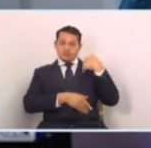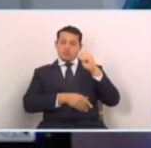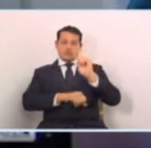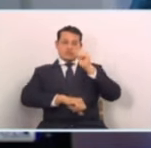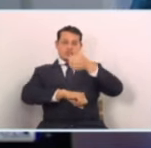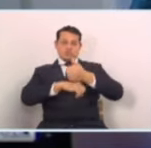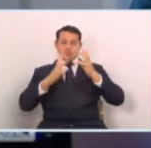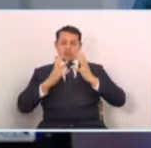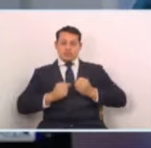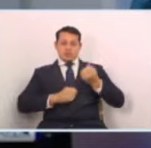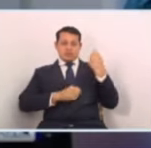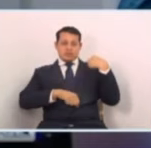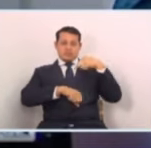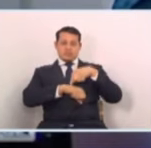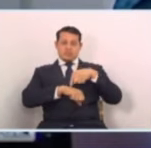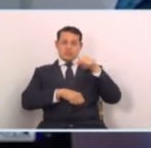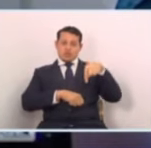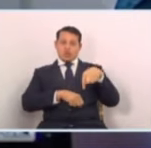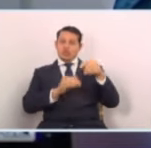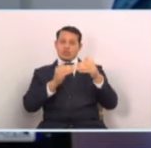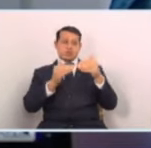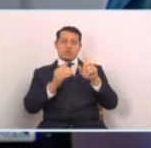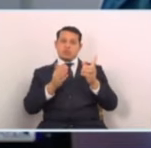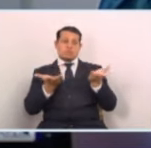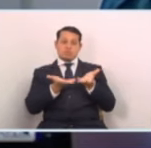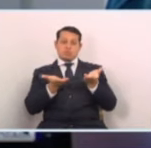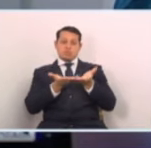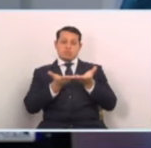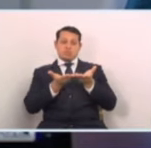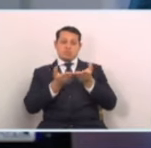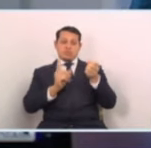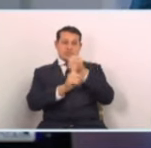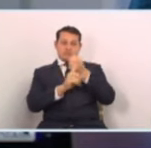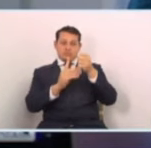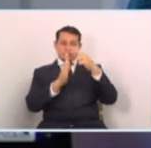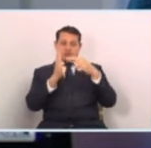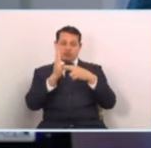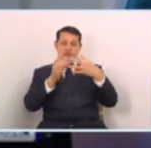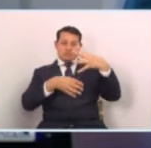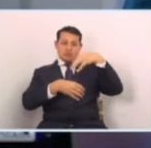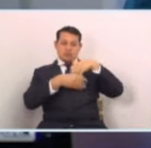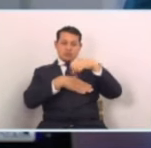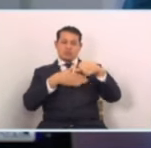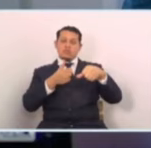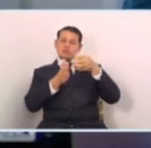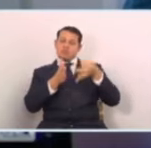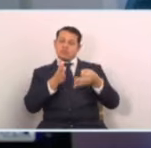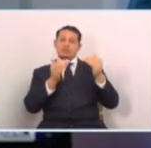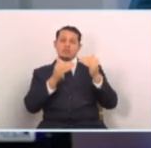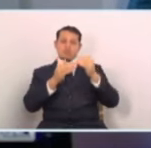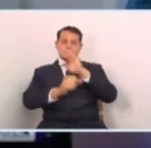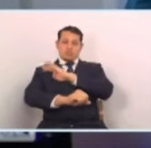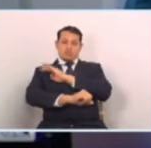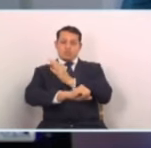constituyó en la legislatura pasada y hoy parece que tampoco se va a hacer, en una clara violación al reglamento. También que